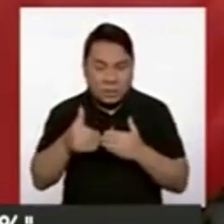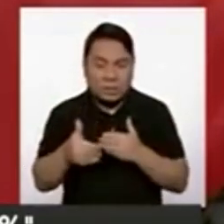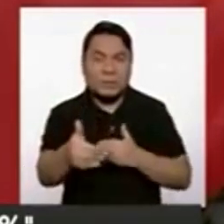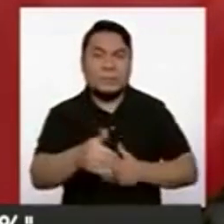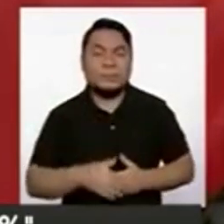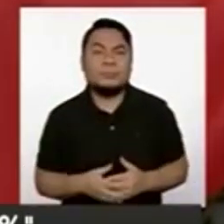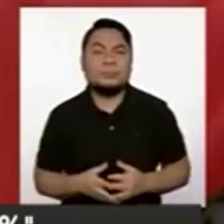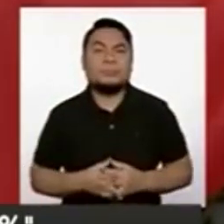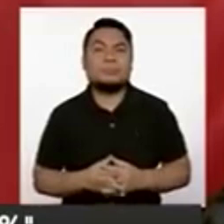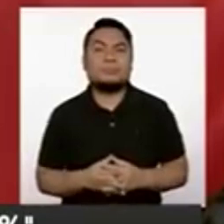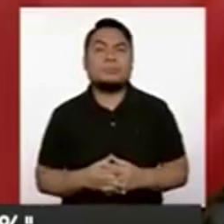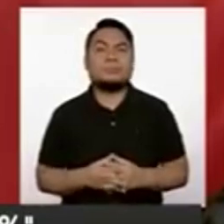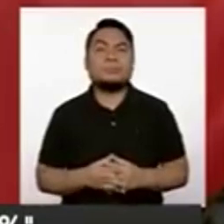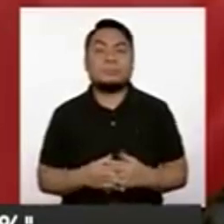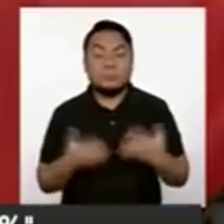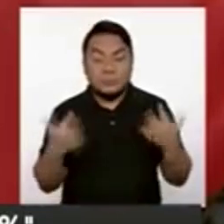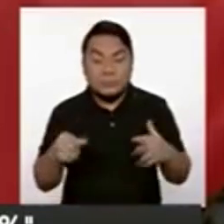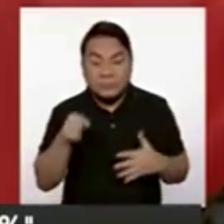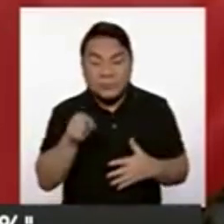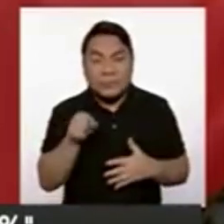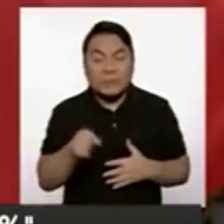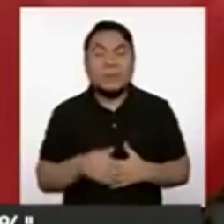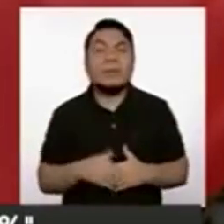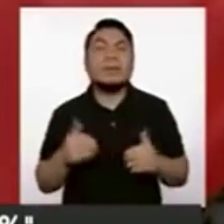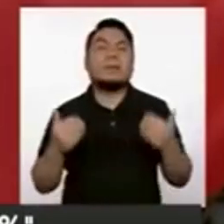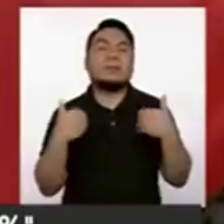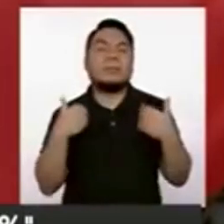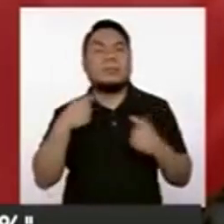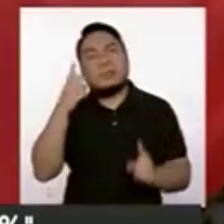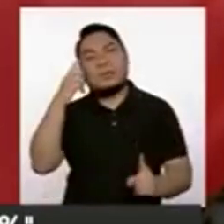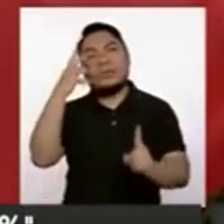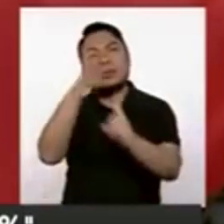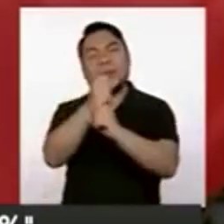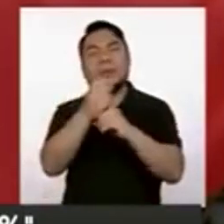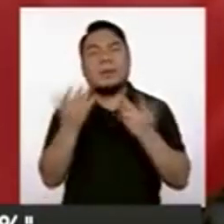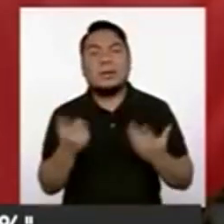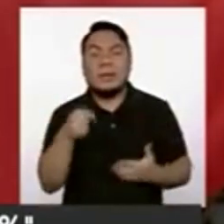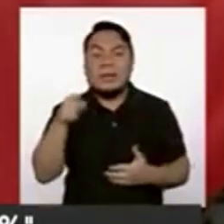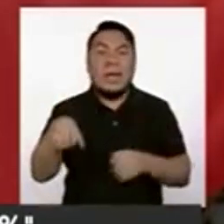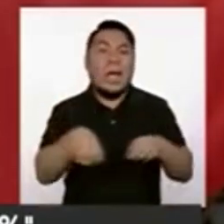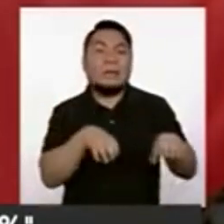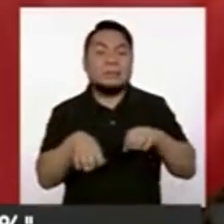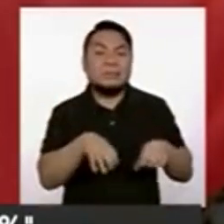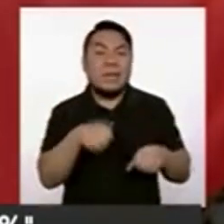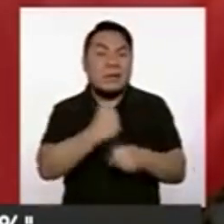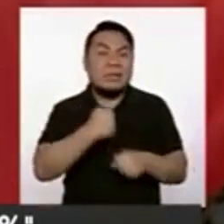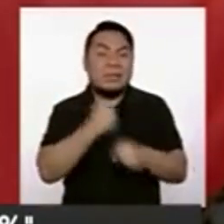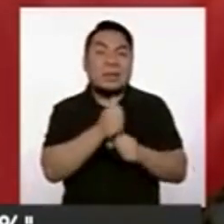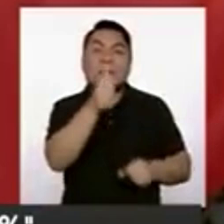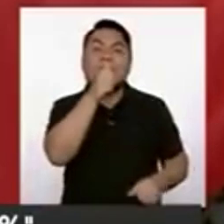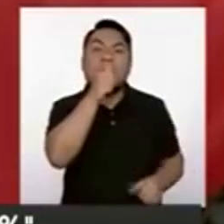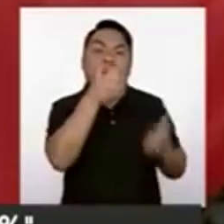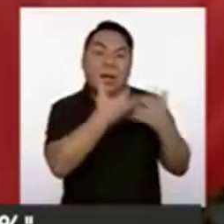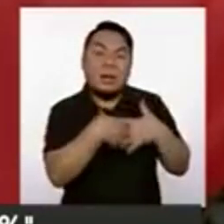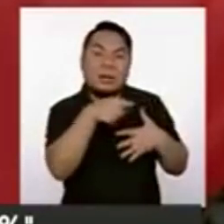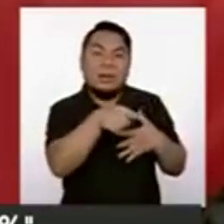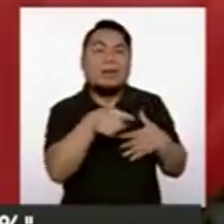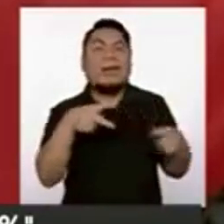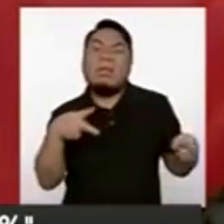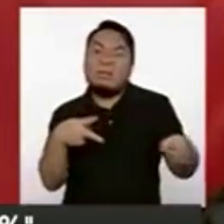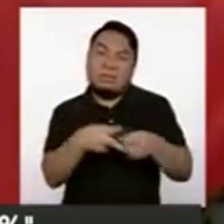adelante. Y en consecuencia, tenemos que lograr que la actividad privada, que tuvo que